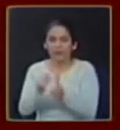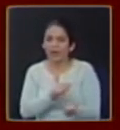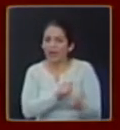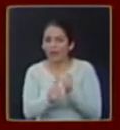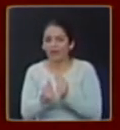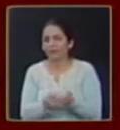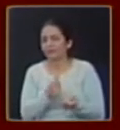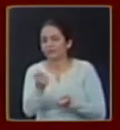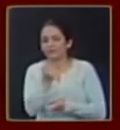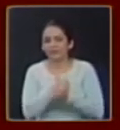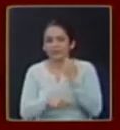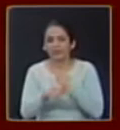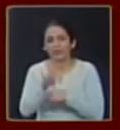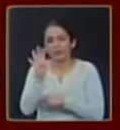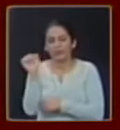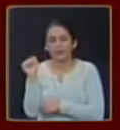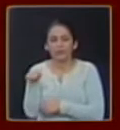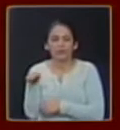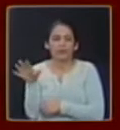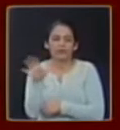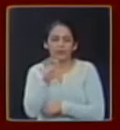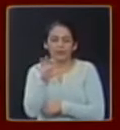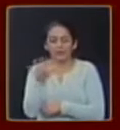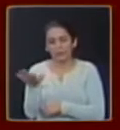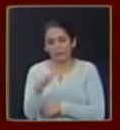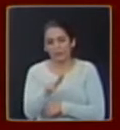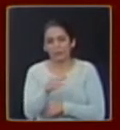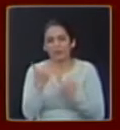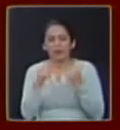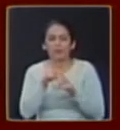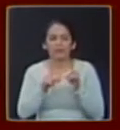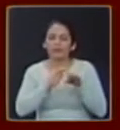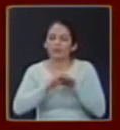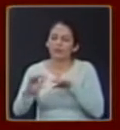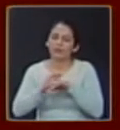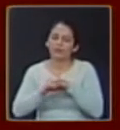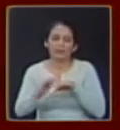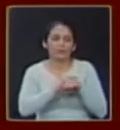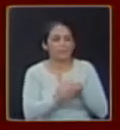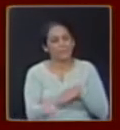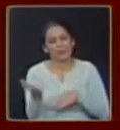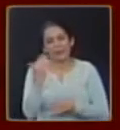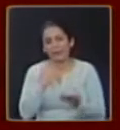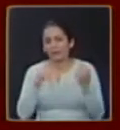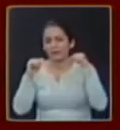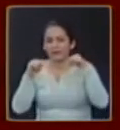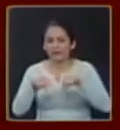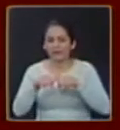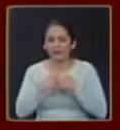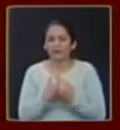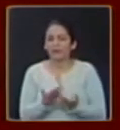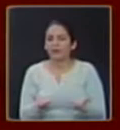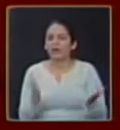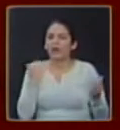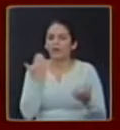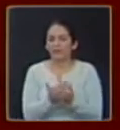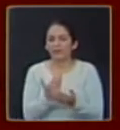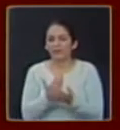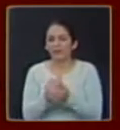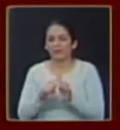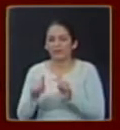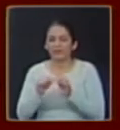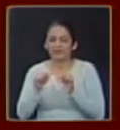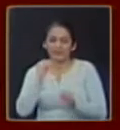la recaudación meta. Por eso aprovecho para invitar a la ciudadanía que se acerquen, es un evento muy bonito. También